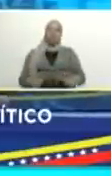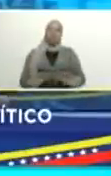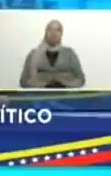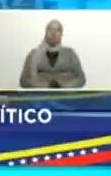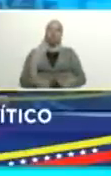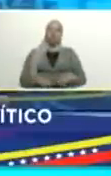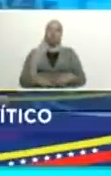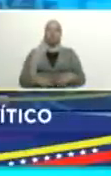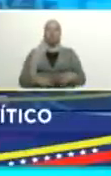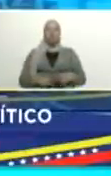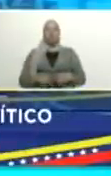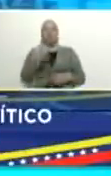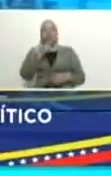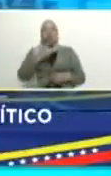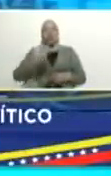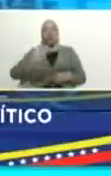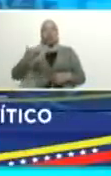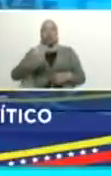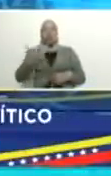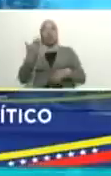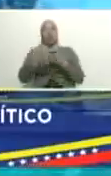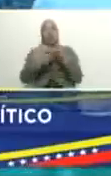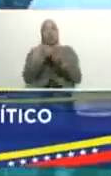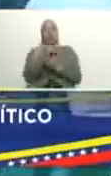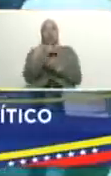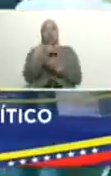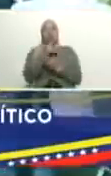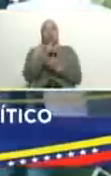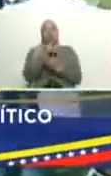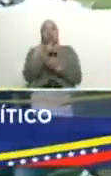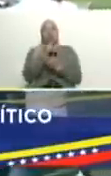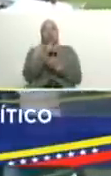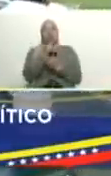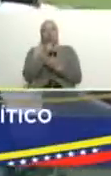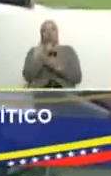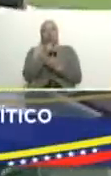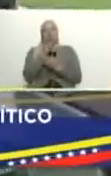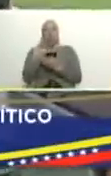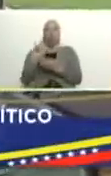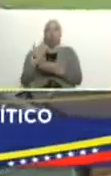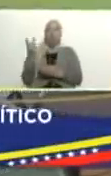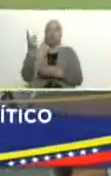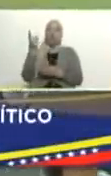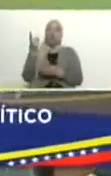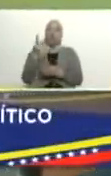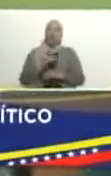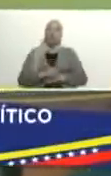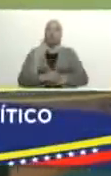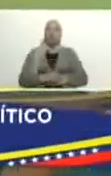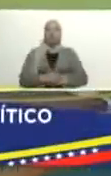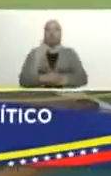Importante, la convivencia. Un tercer consenso,